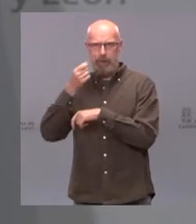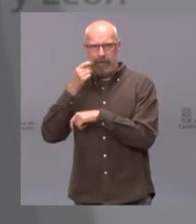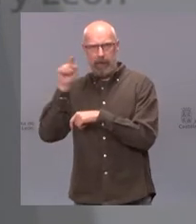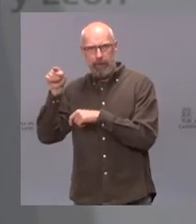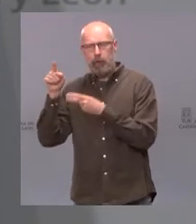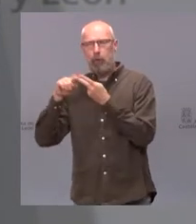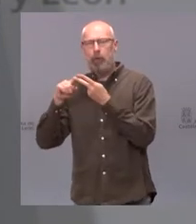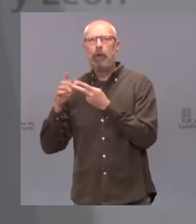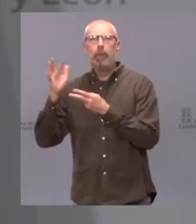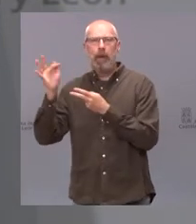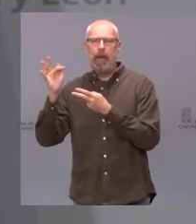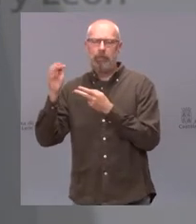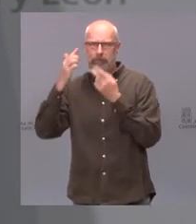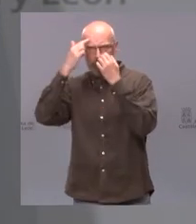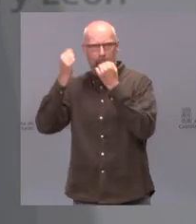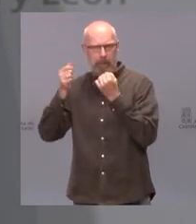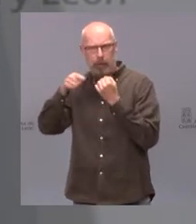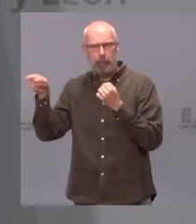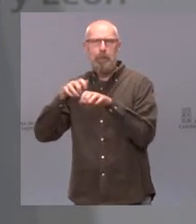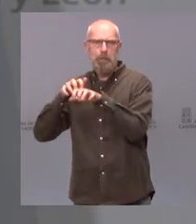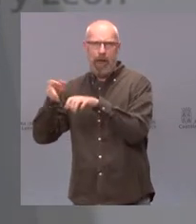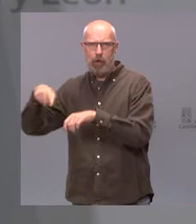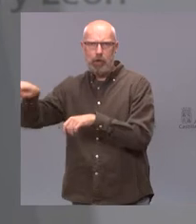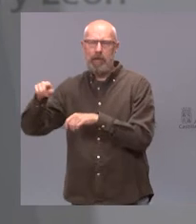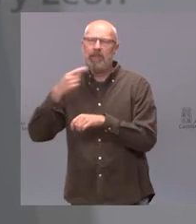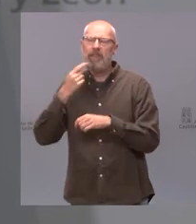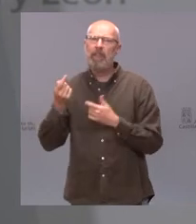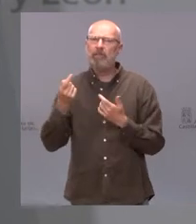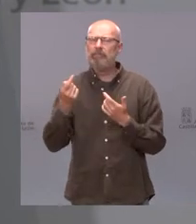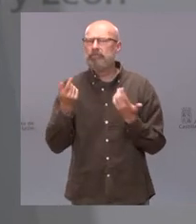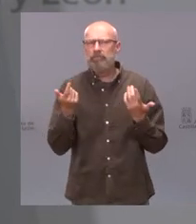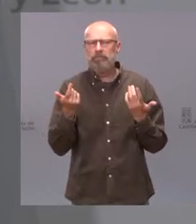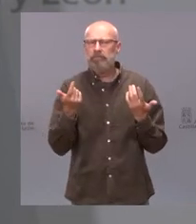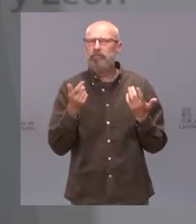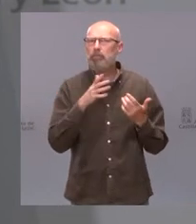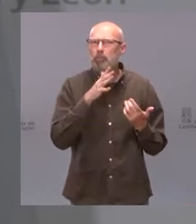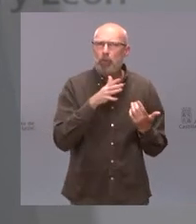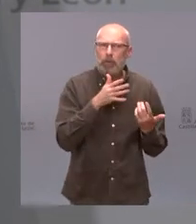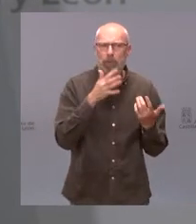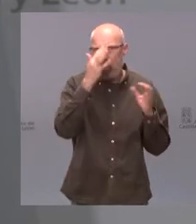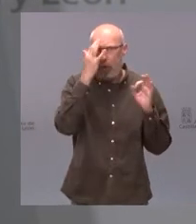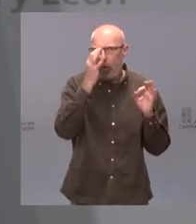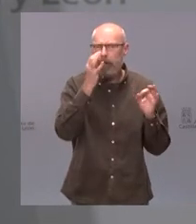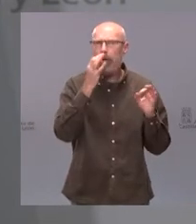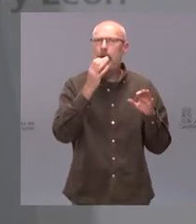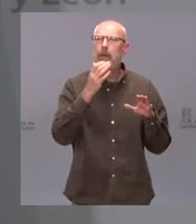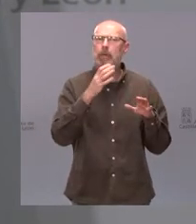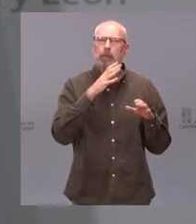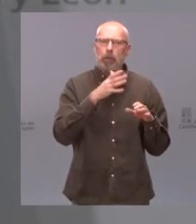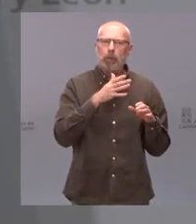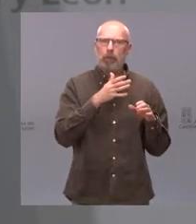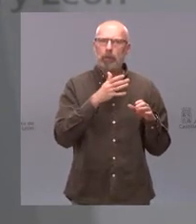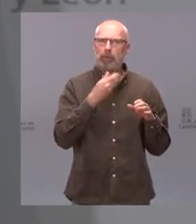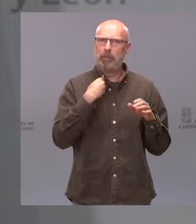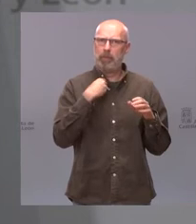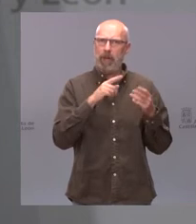la inmensa mayoría de los expertos no encuentran razón para no utilizar